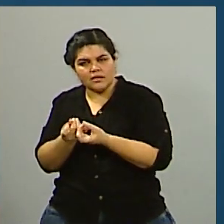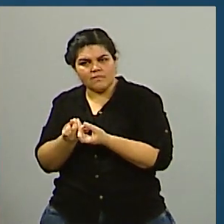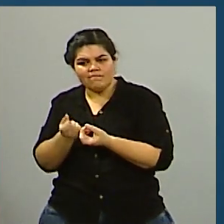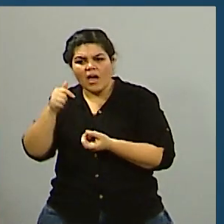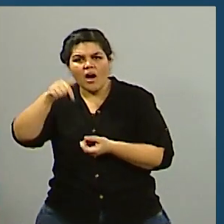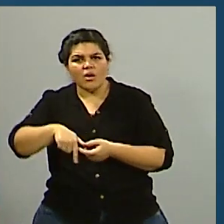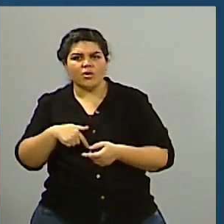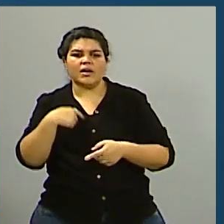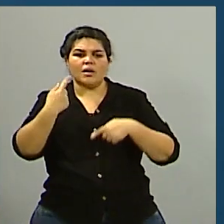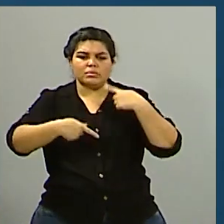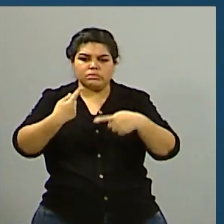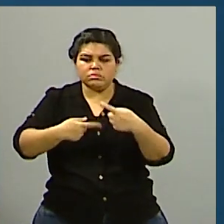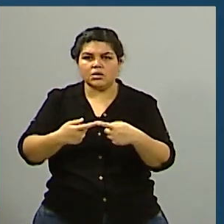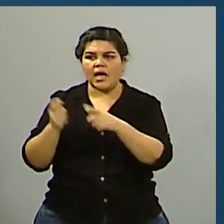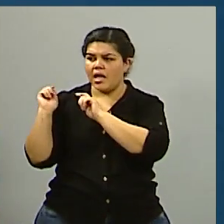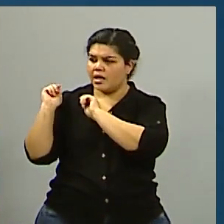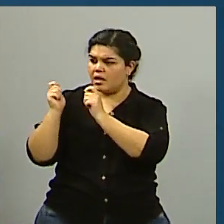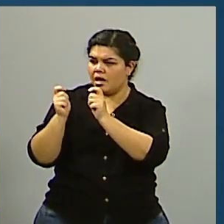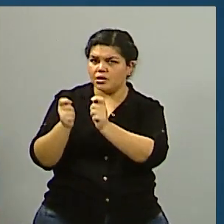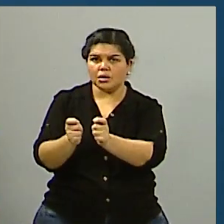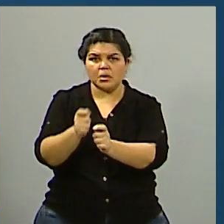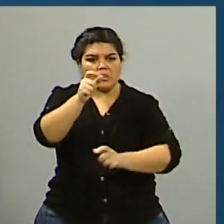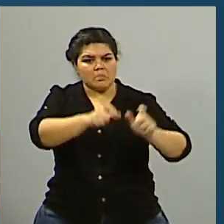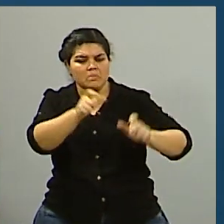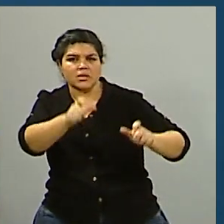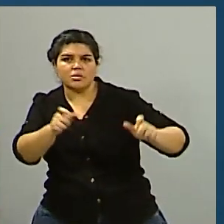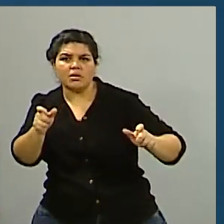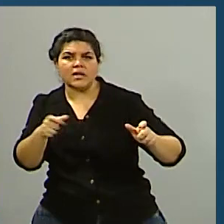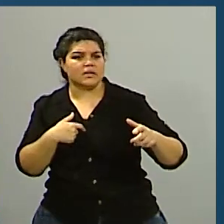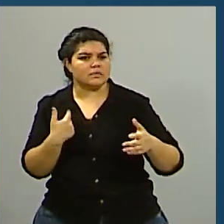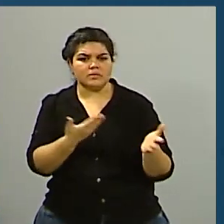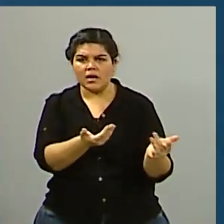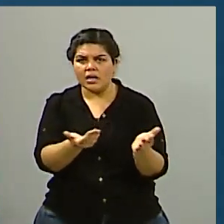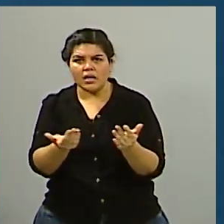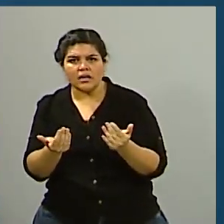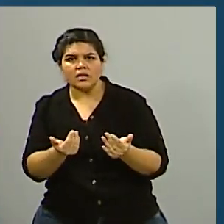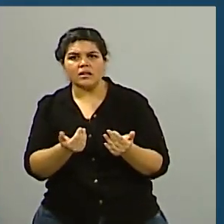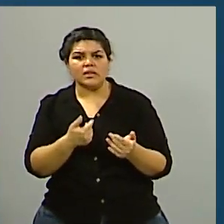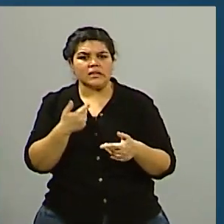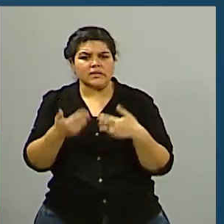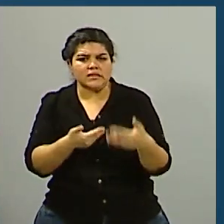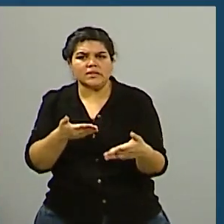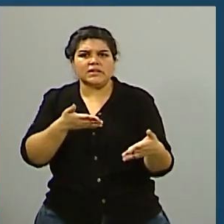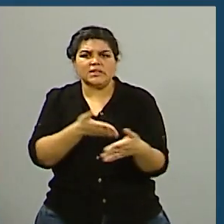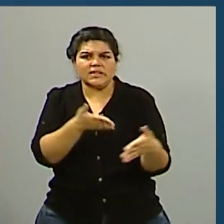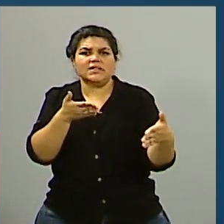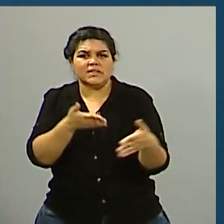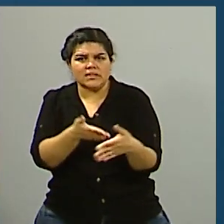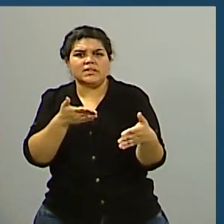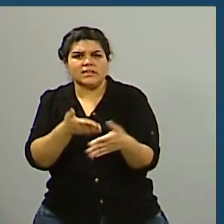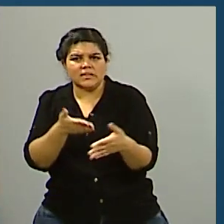las generaciones, se va perdiendo el oficio, y bueno, todos los años tenemos que salir a buscar esa gente, buscarle también